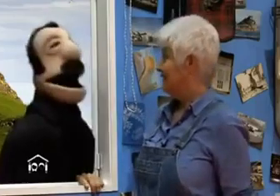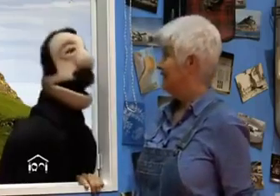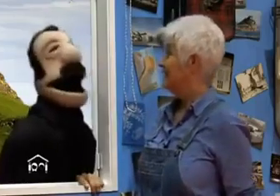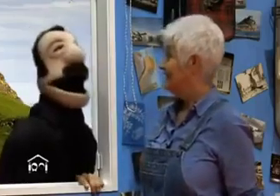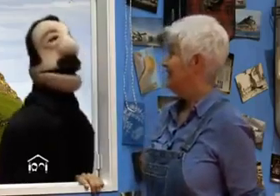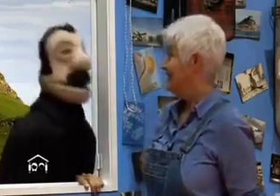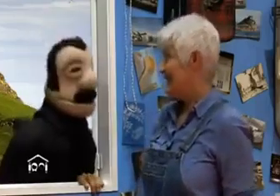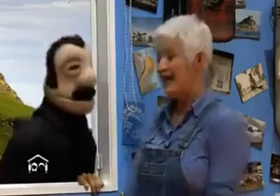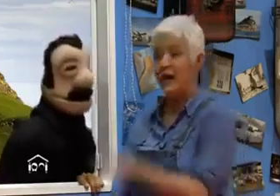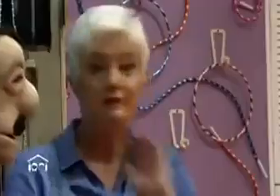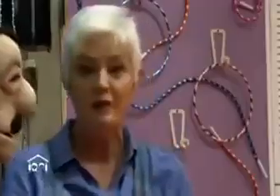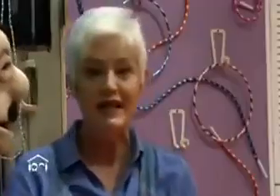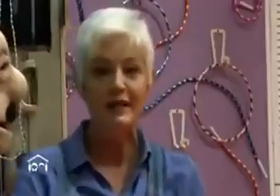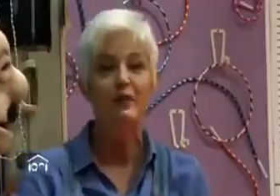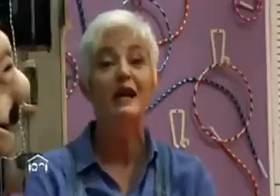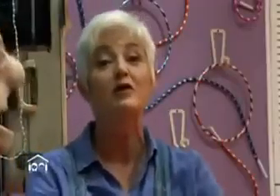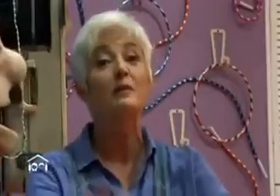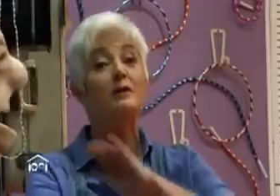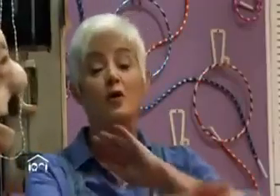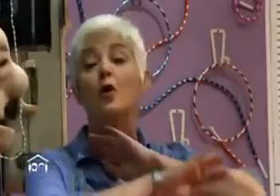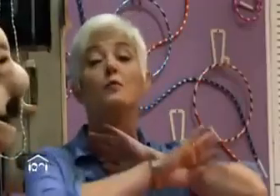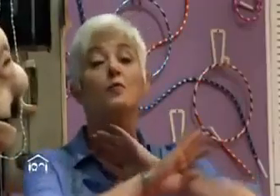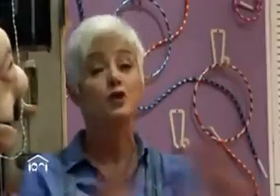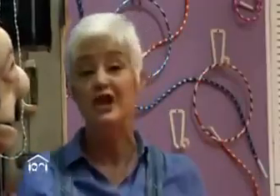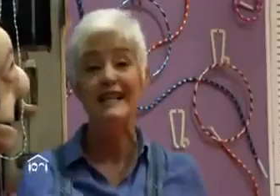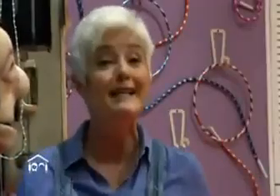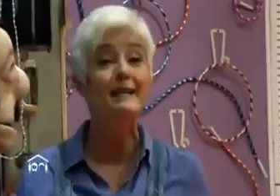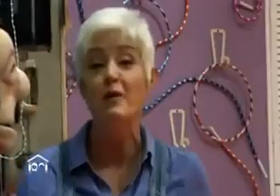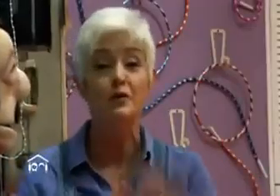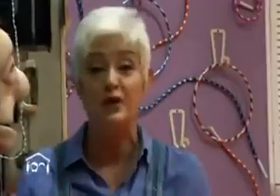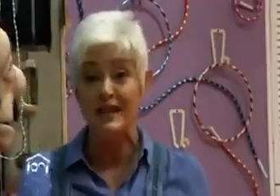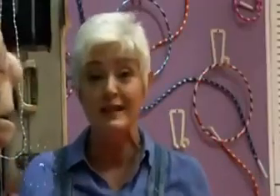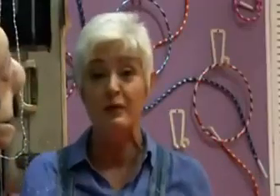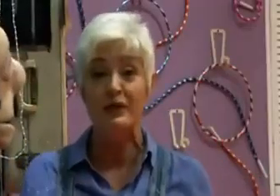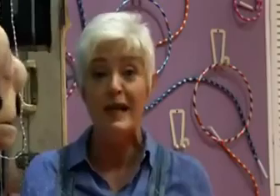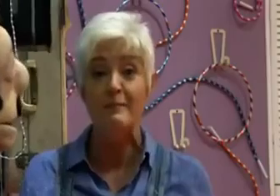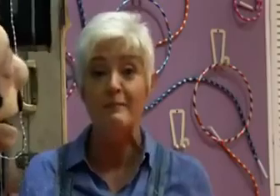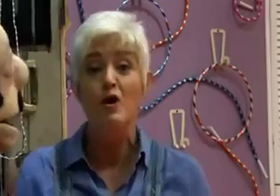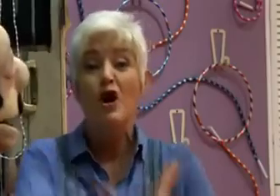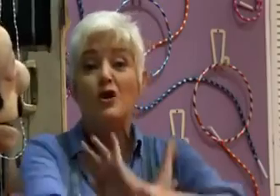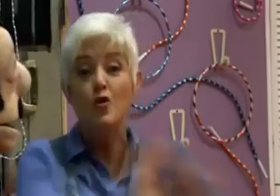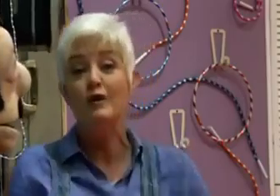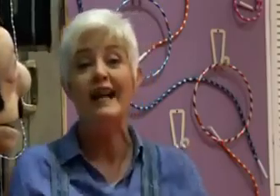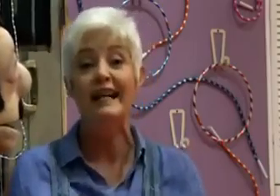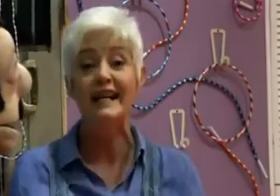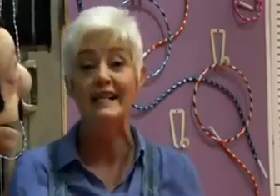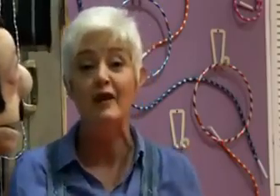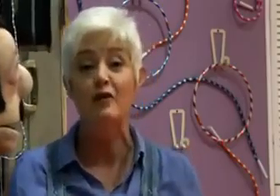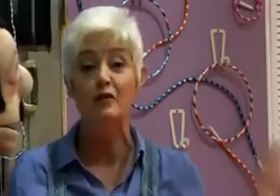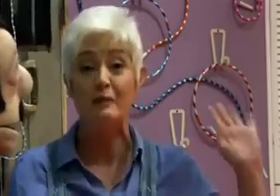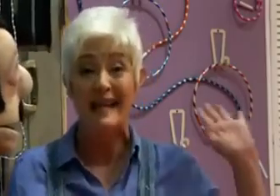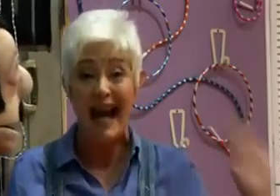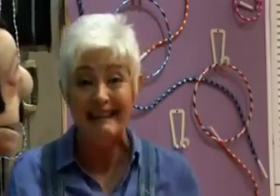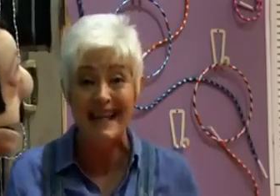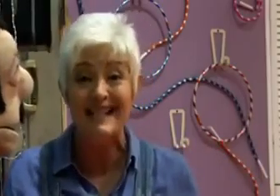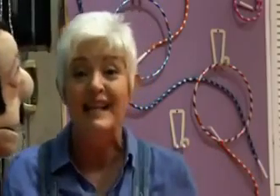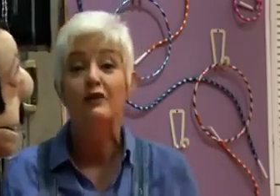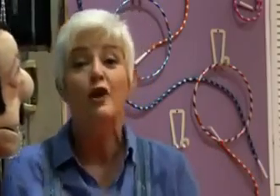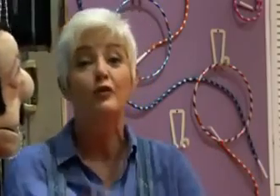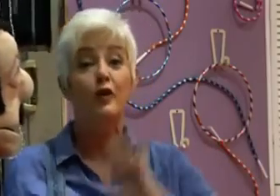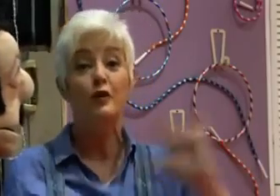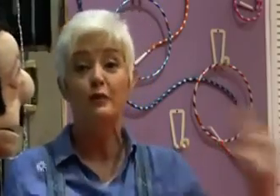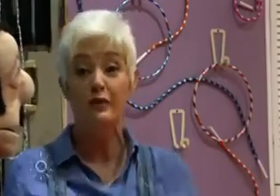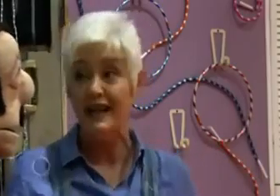ese Meunet, hijo. Sí, es buenísimo. Y eso pasó muchísimo, muchísimo tiempo. Nunca regresaron los